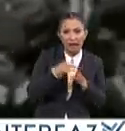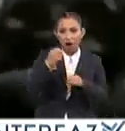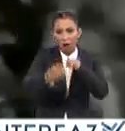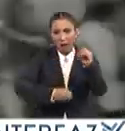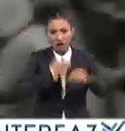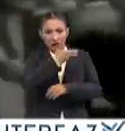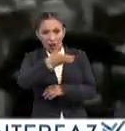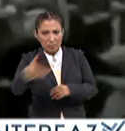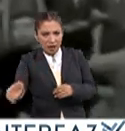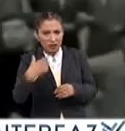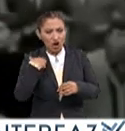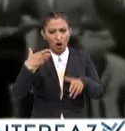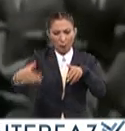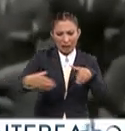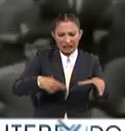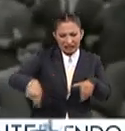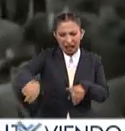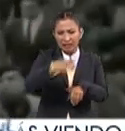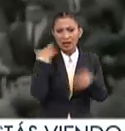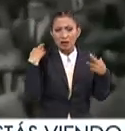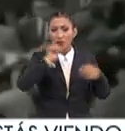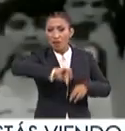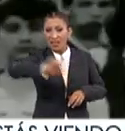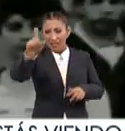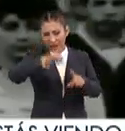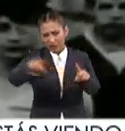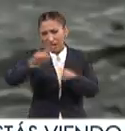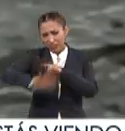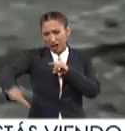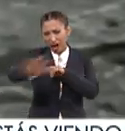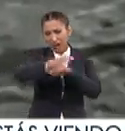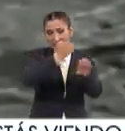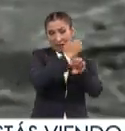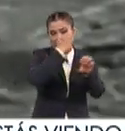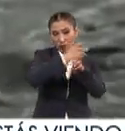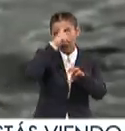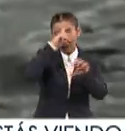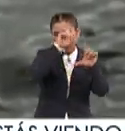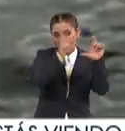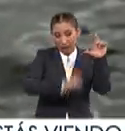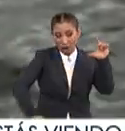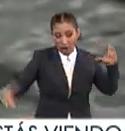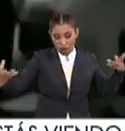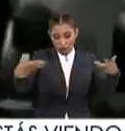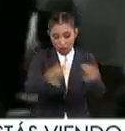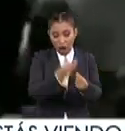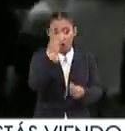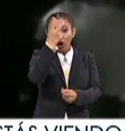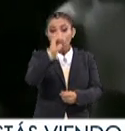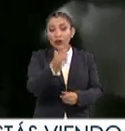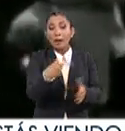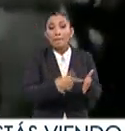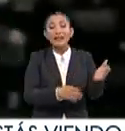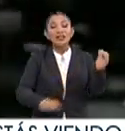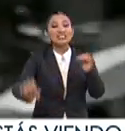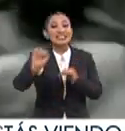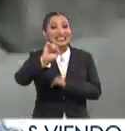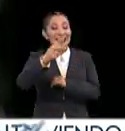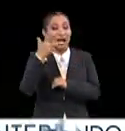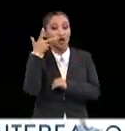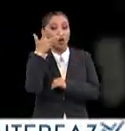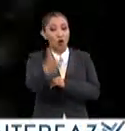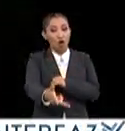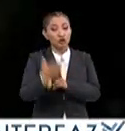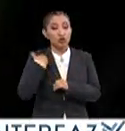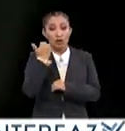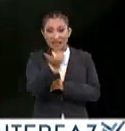obreros, campesinos, comerciantes y profesionales de diferentes estados del país. El 2 de octubre de